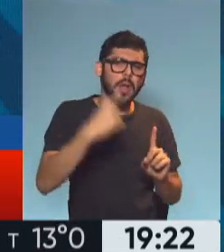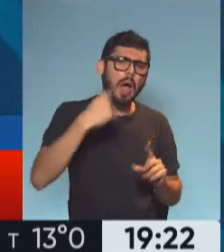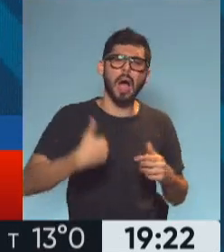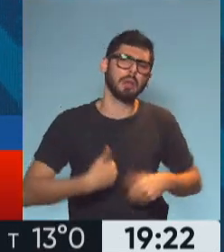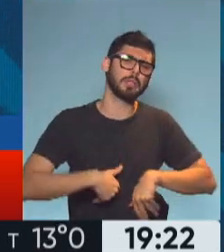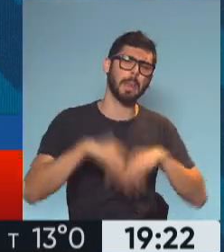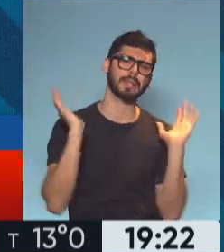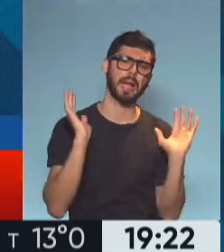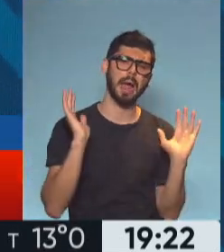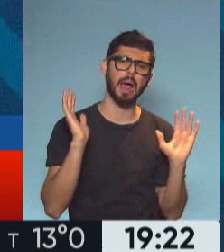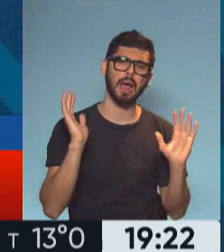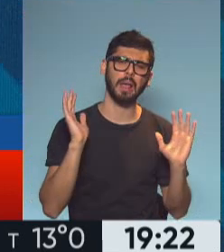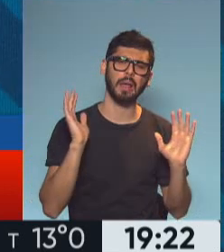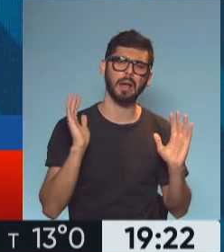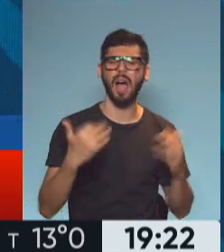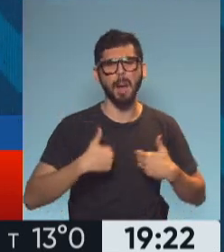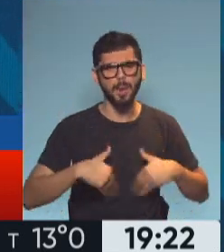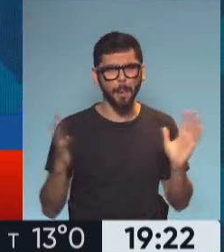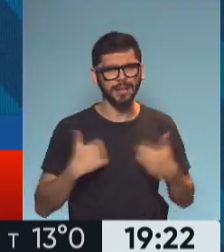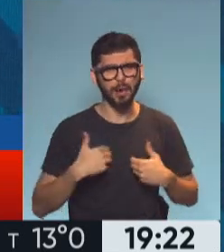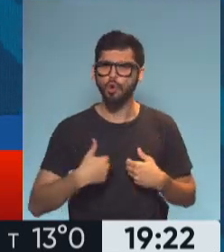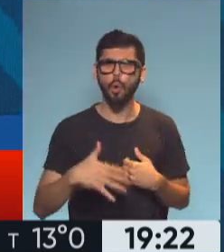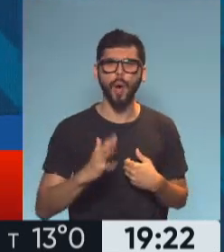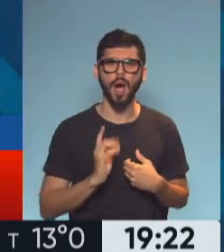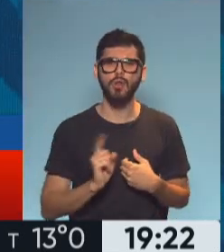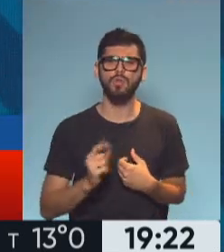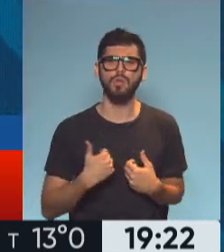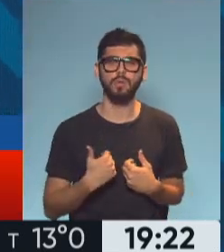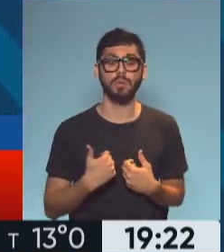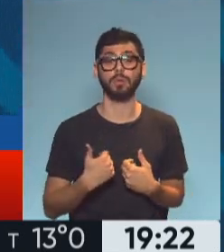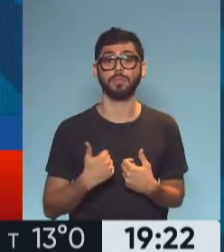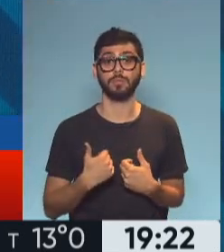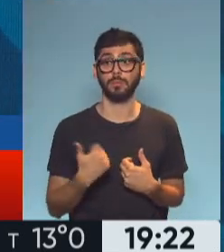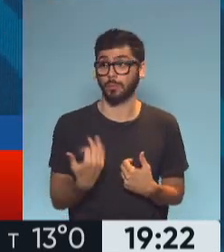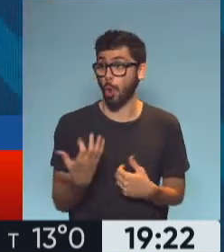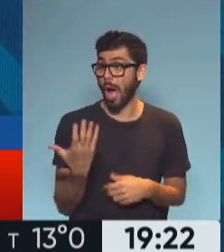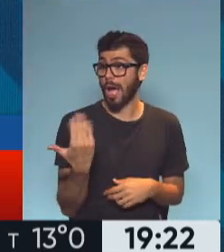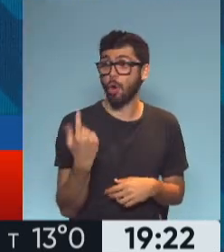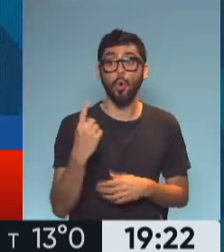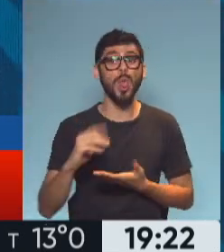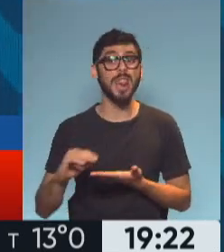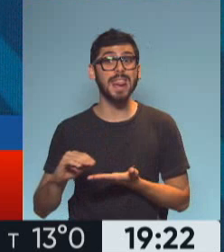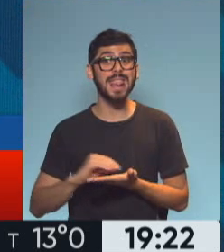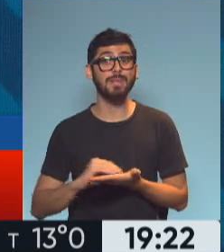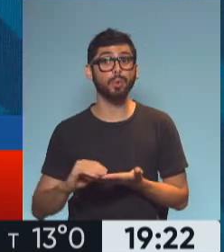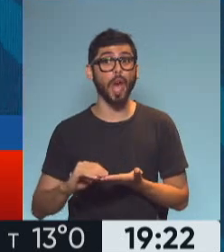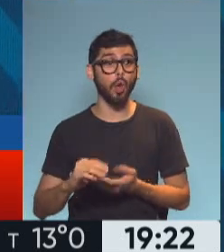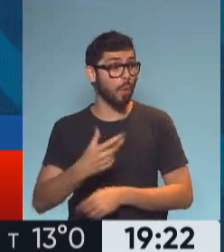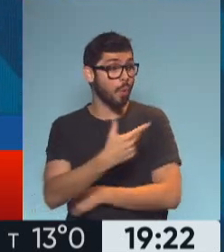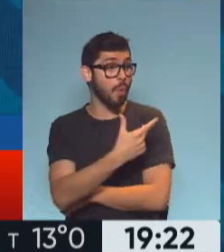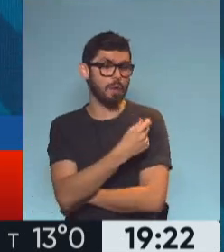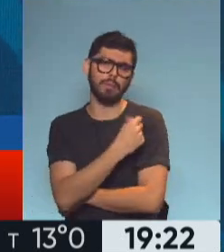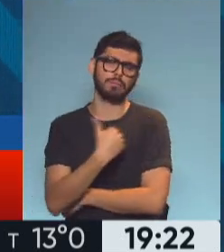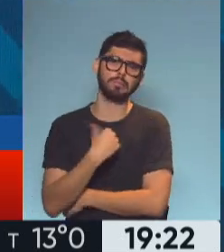nada a mí no me va a pasar a mí no me va a ocurrir que acabo de ver ayer que un diputado se negó a recibir la vacuna